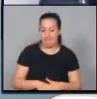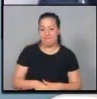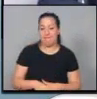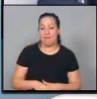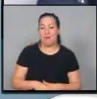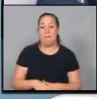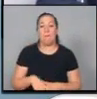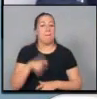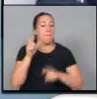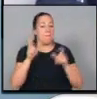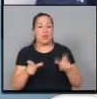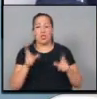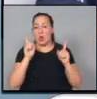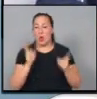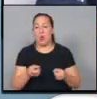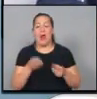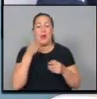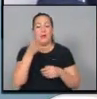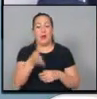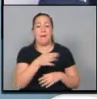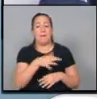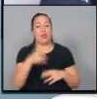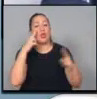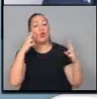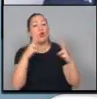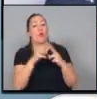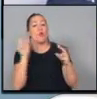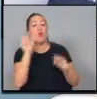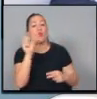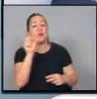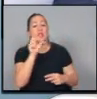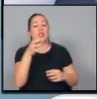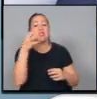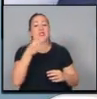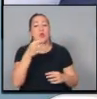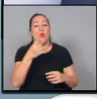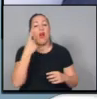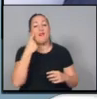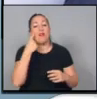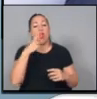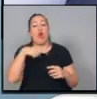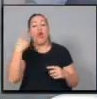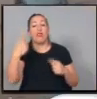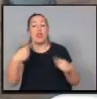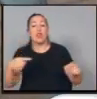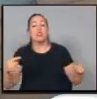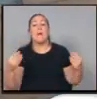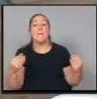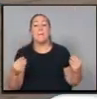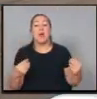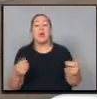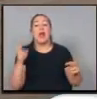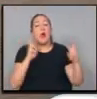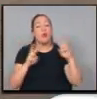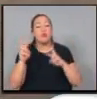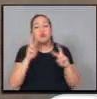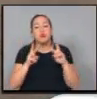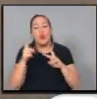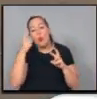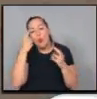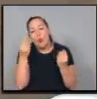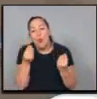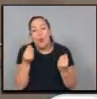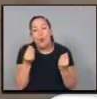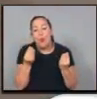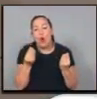pese a todo, se anima a la playa, ¿no? Nos encontramos dentro de un ratito, seguramente con otras opciones, porque vamos a tratar de idear cuáles pueden llegar a ser las